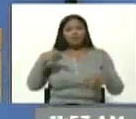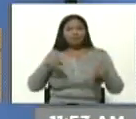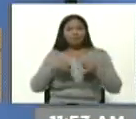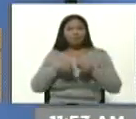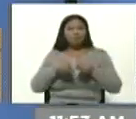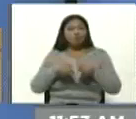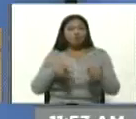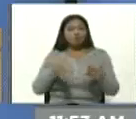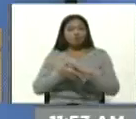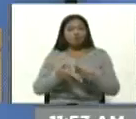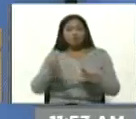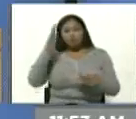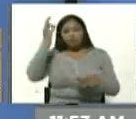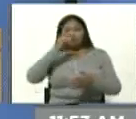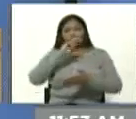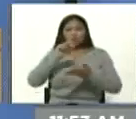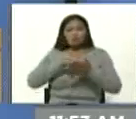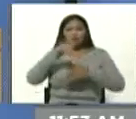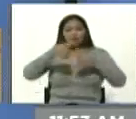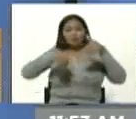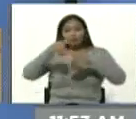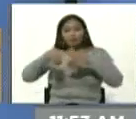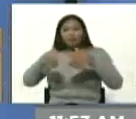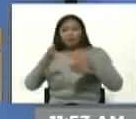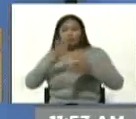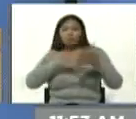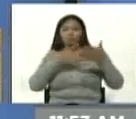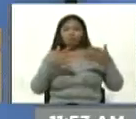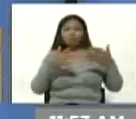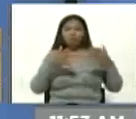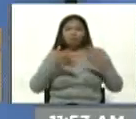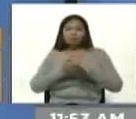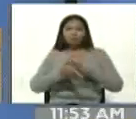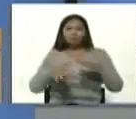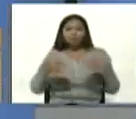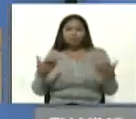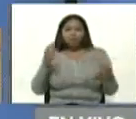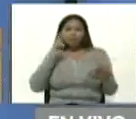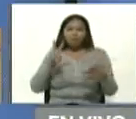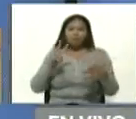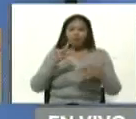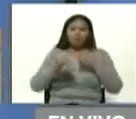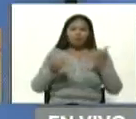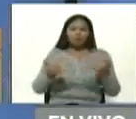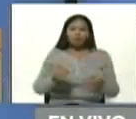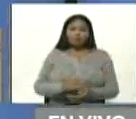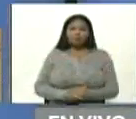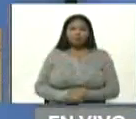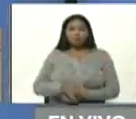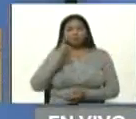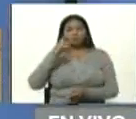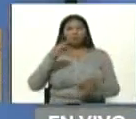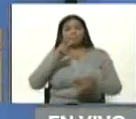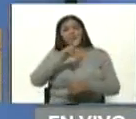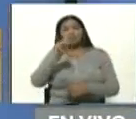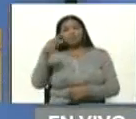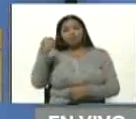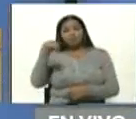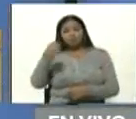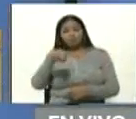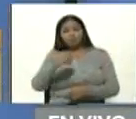el Consejo Nacional Electoral, dentro del cronograma previsto de cara a las elecciones del 21 de